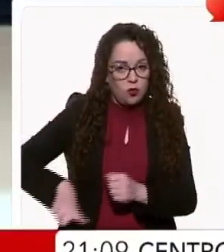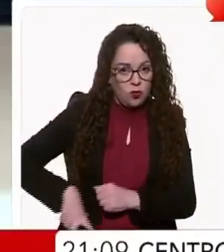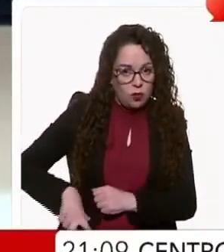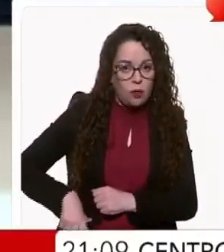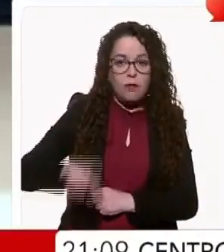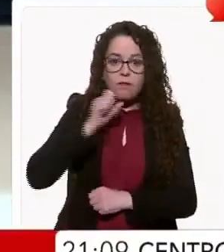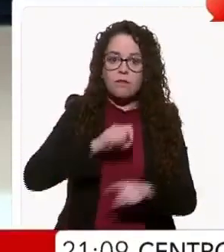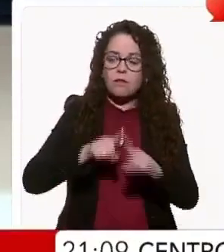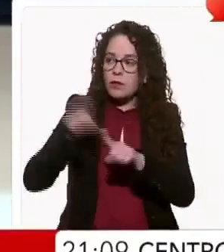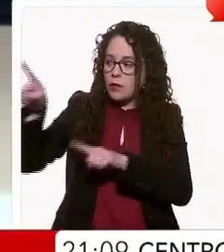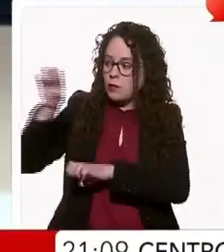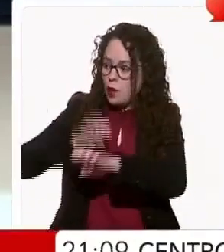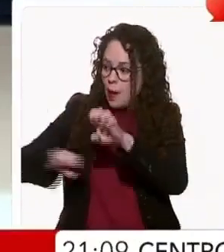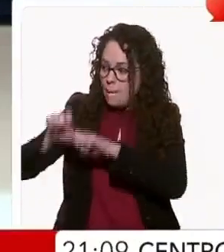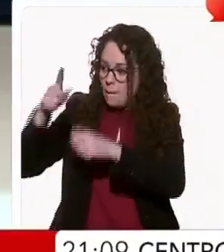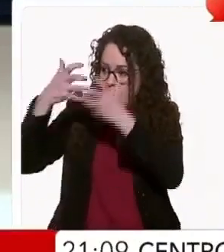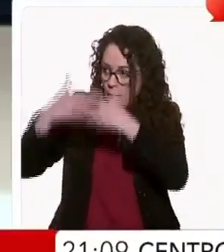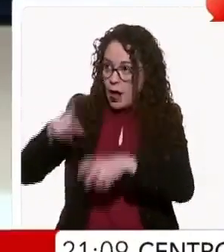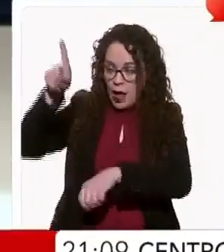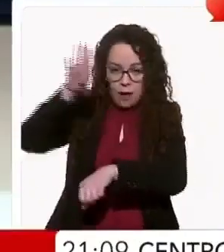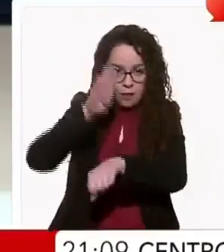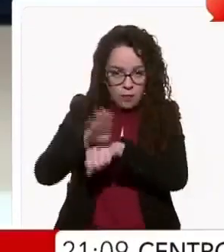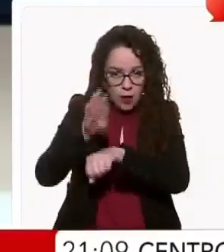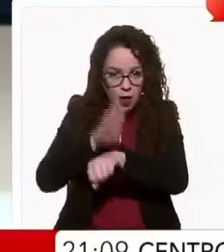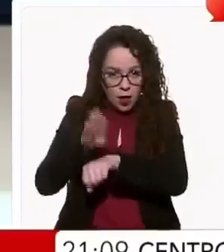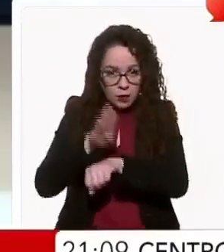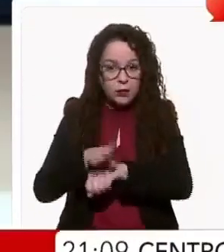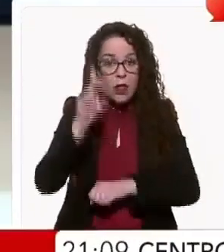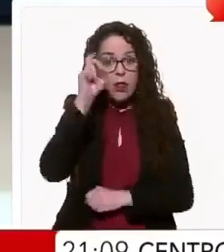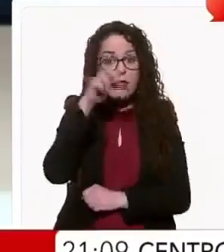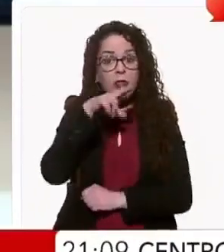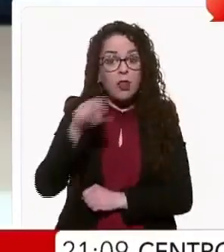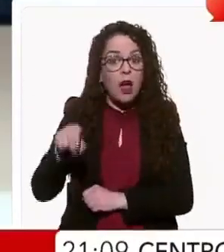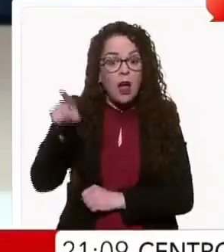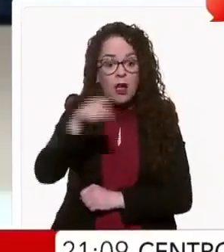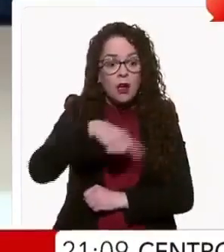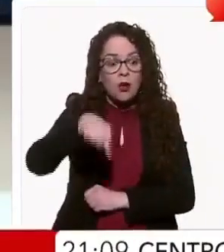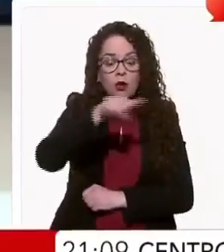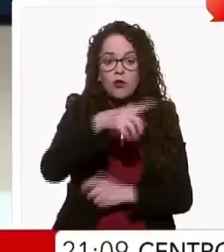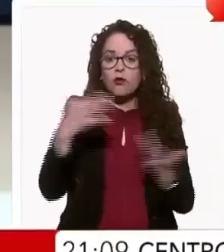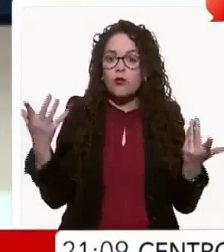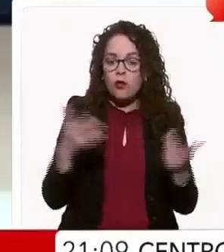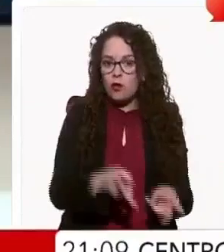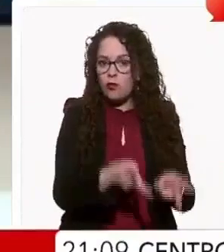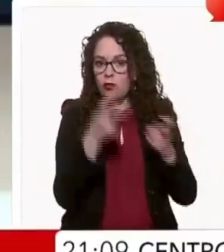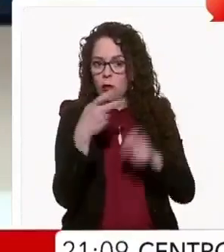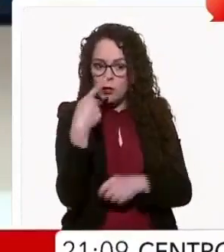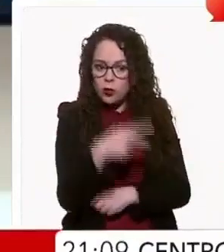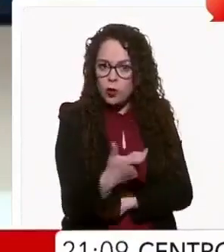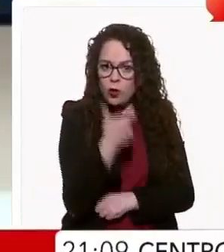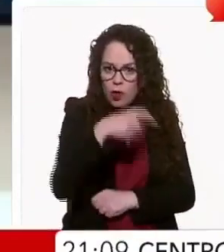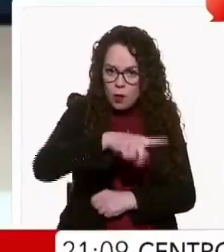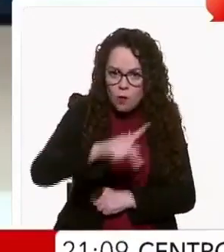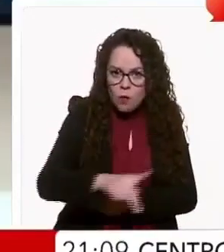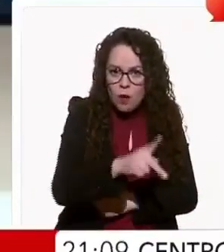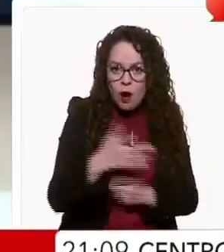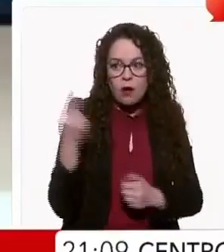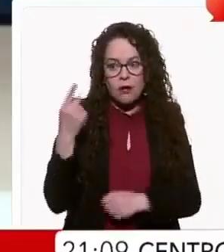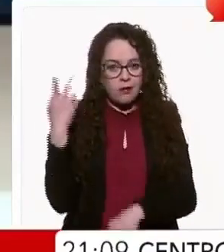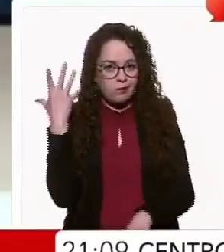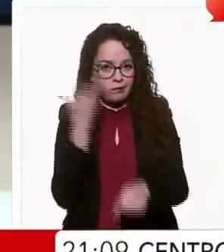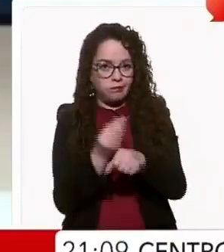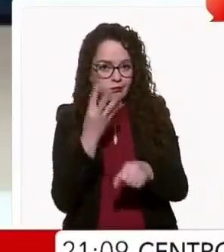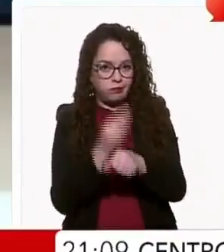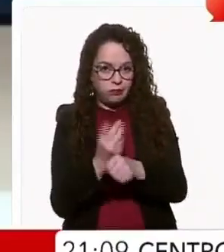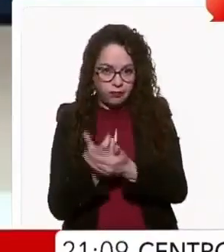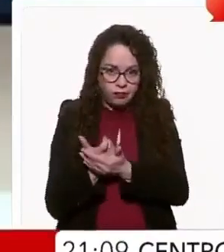brasileña. En el segundo, ha buscado lograr la reparación del daño al erario. Ni en un caso ni en otro se han logrado los términos de la Fiscalía para